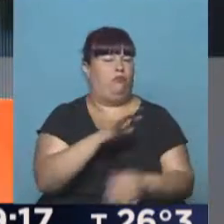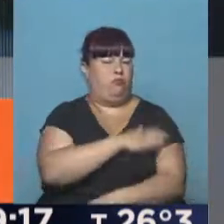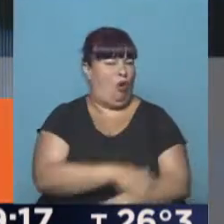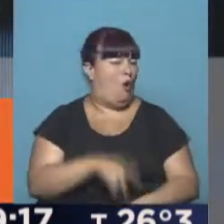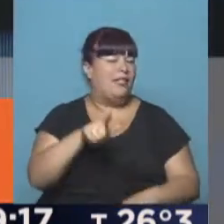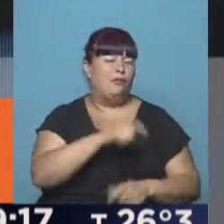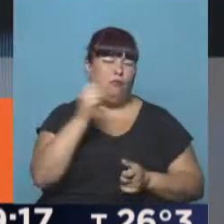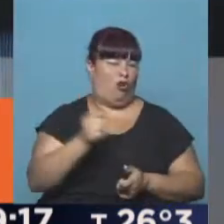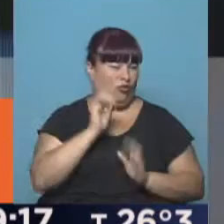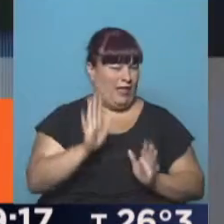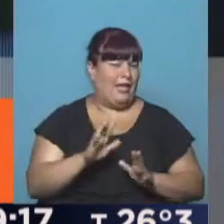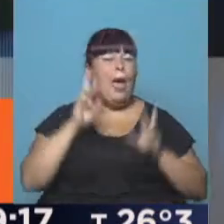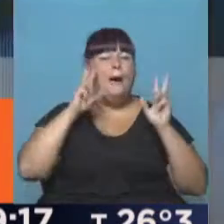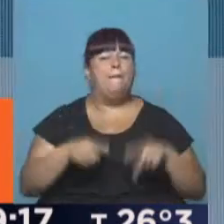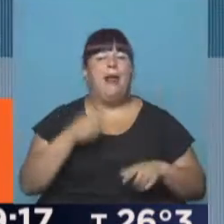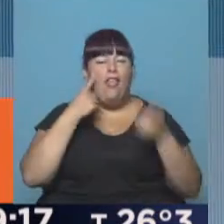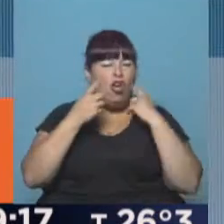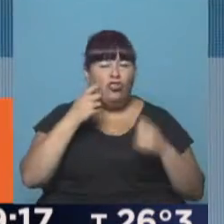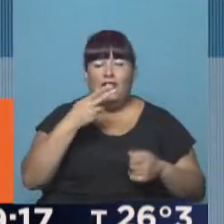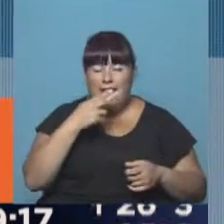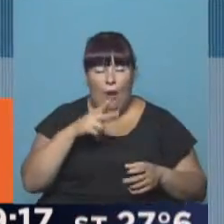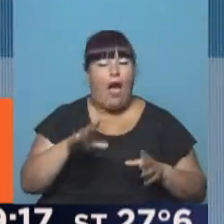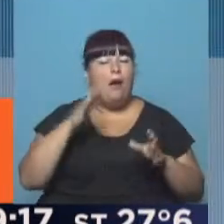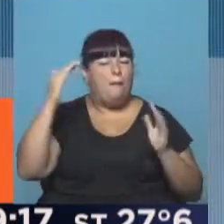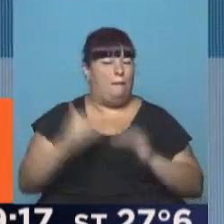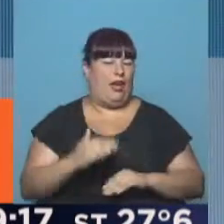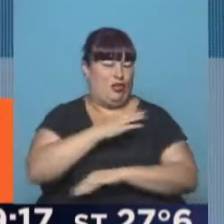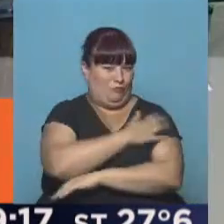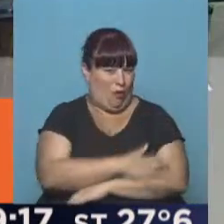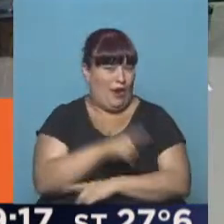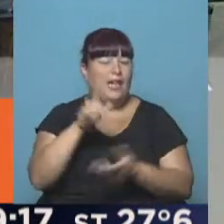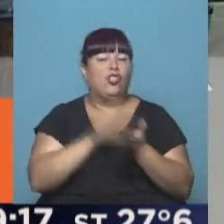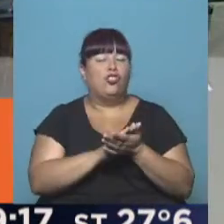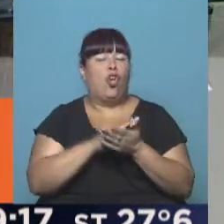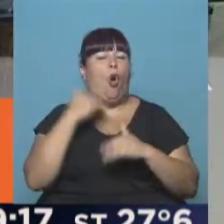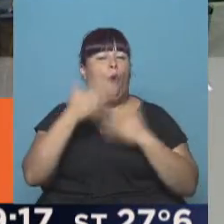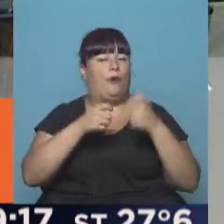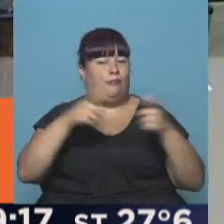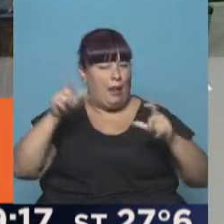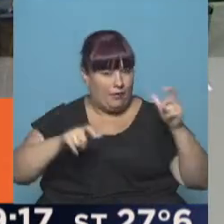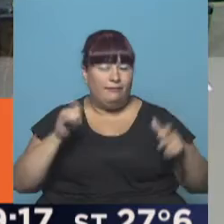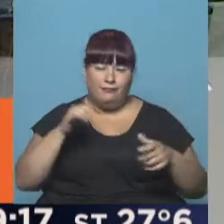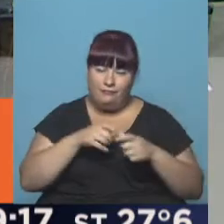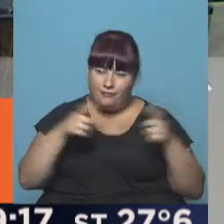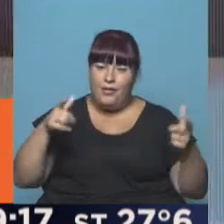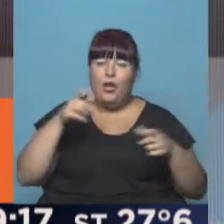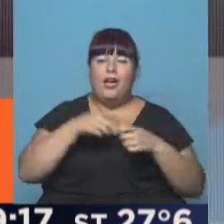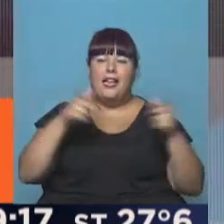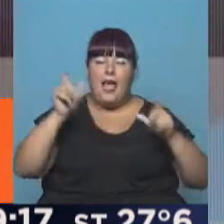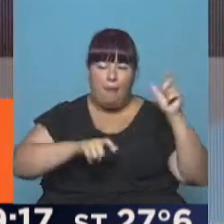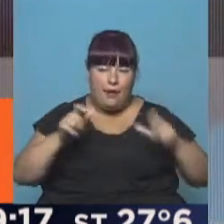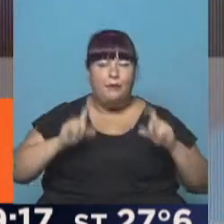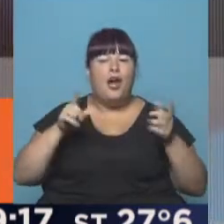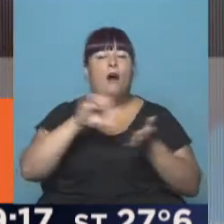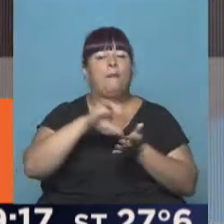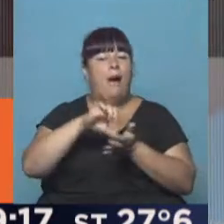y esto es muy importante. O sea, las políticas de control de tabaco reducen la pobreza. Esto en relación al crecimiento poblacional también. Está en relación al crecimiento poblacional, pero que a